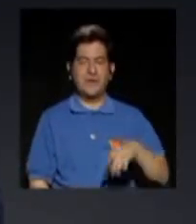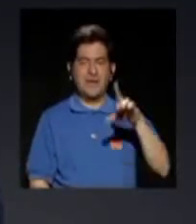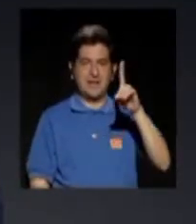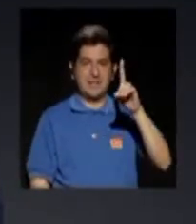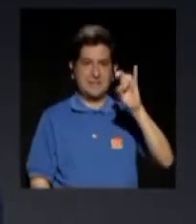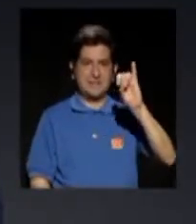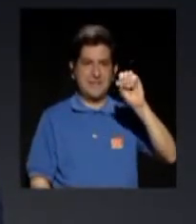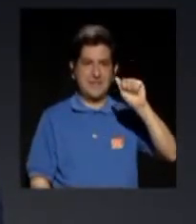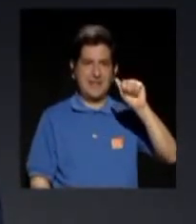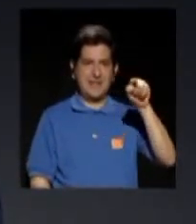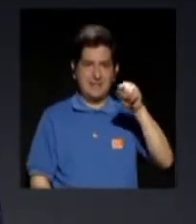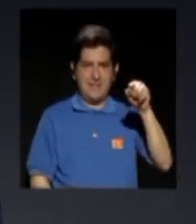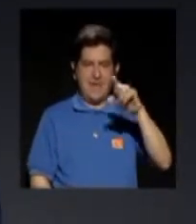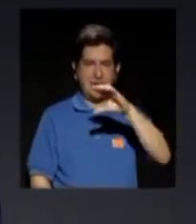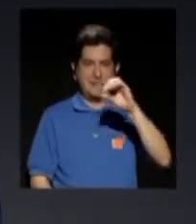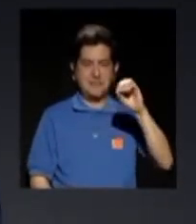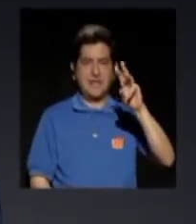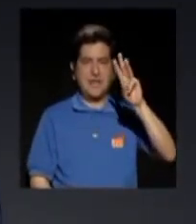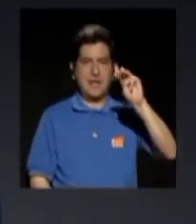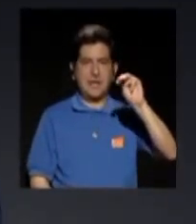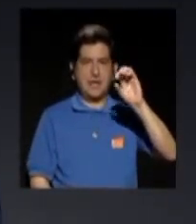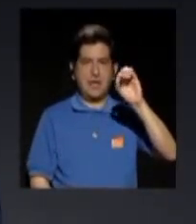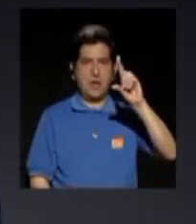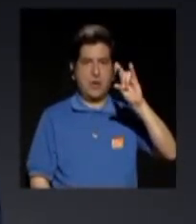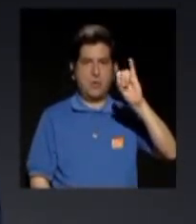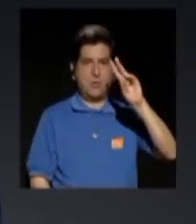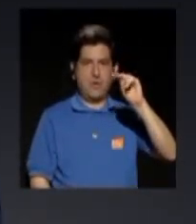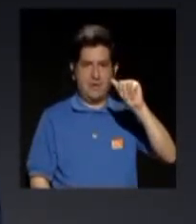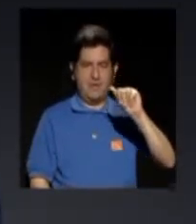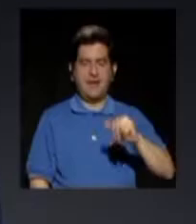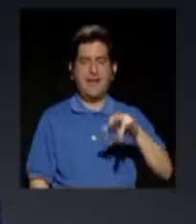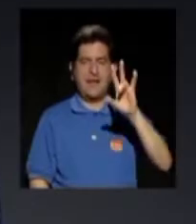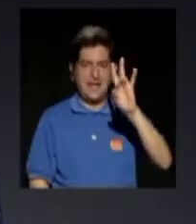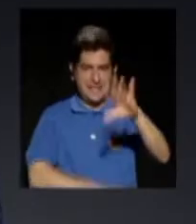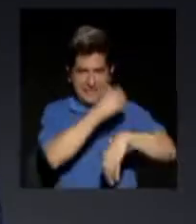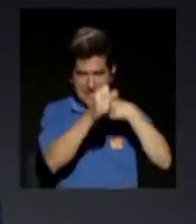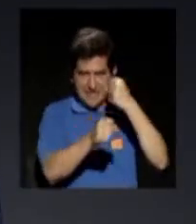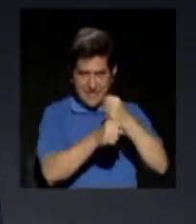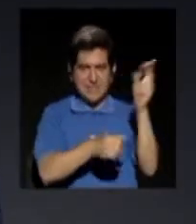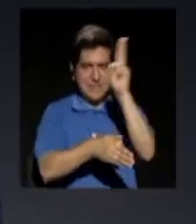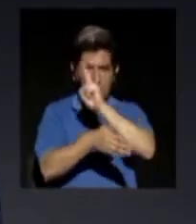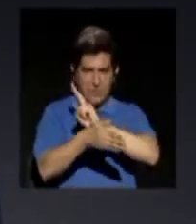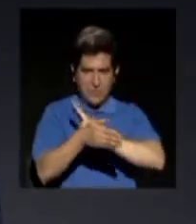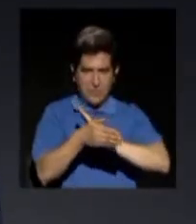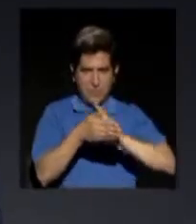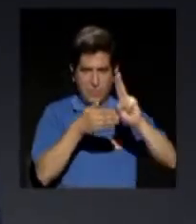Molina en este 75 aniversario de la Universidad de Costa